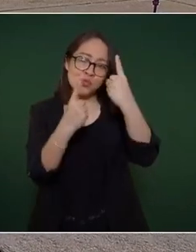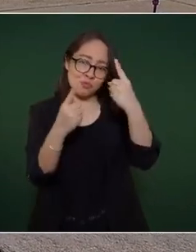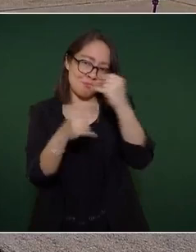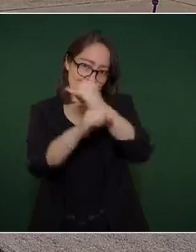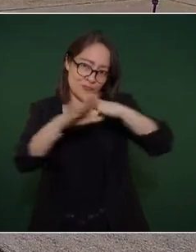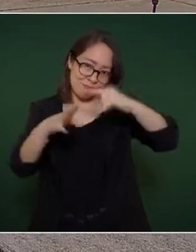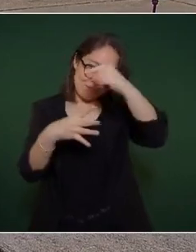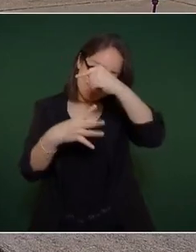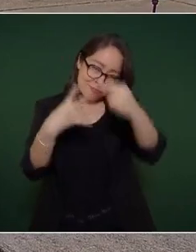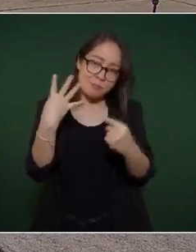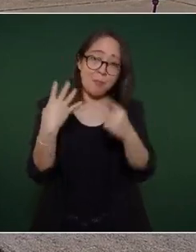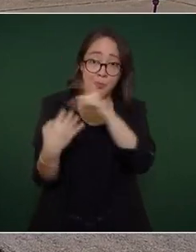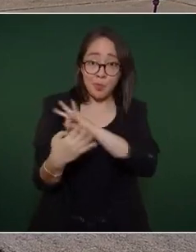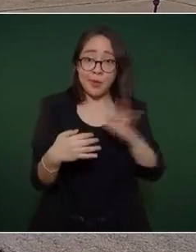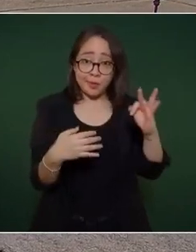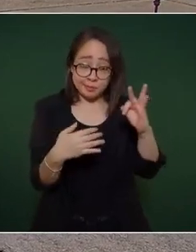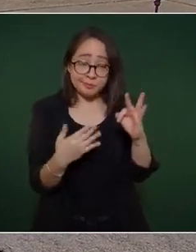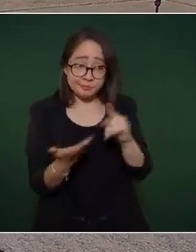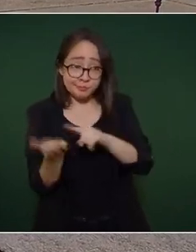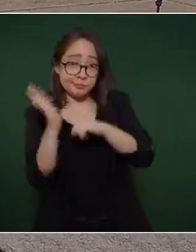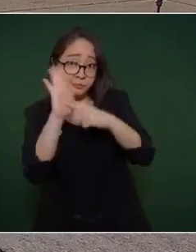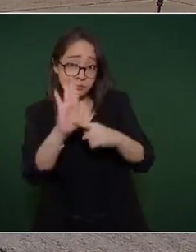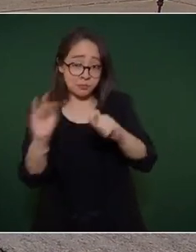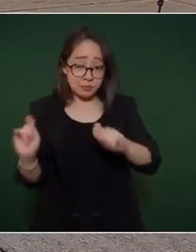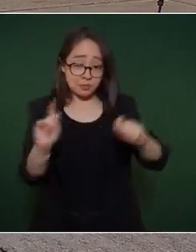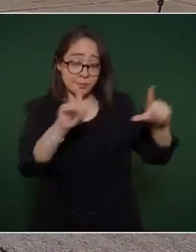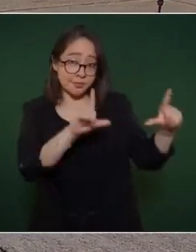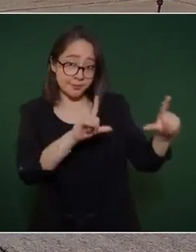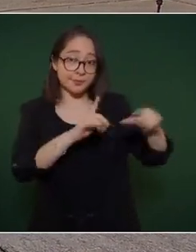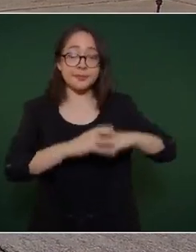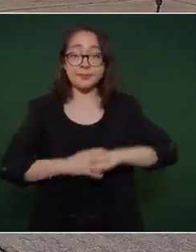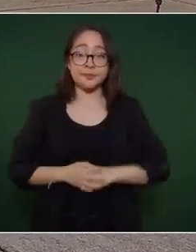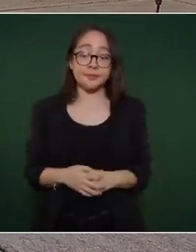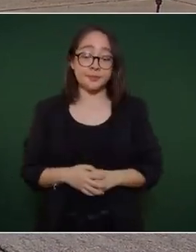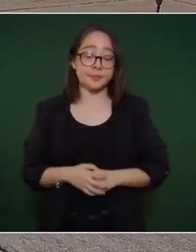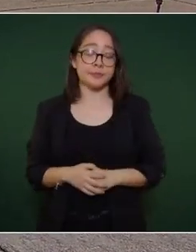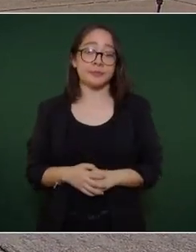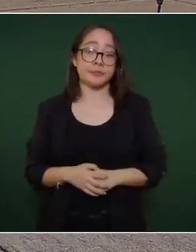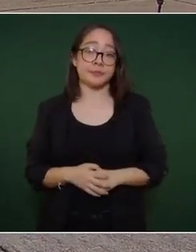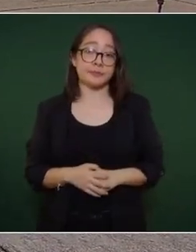me permitieran hacer esta presentación, estas son